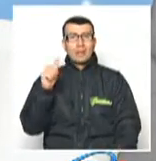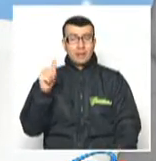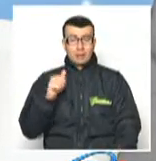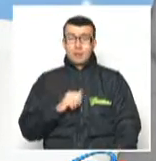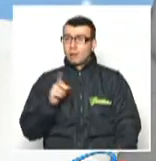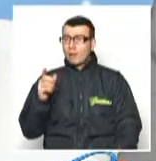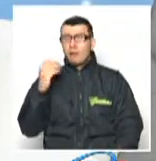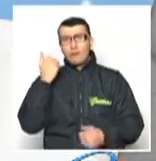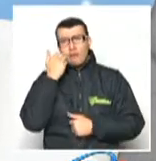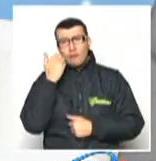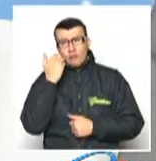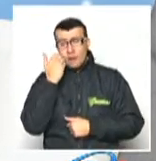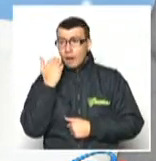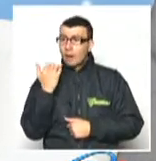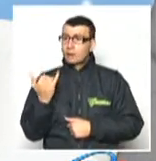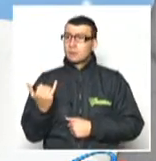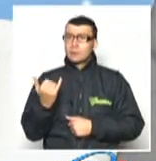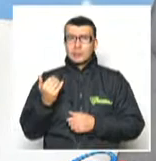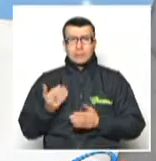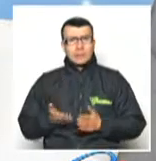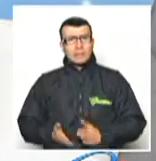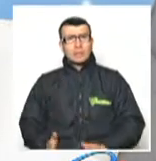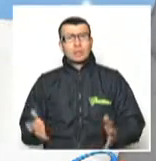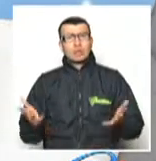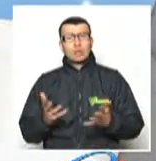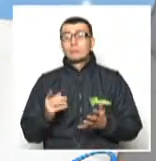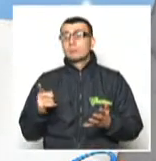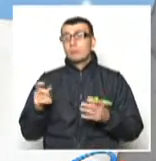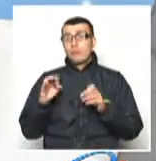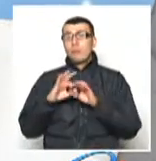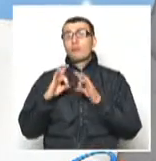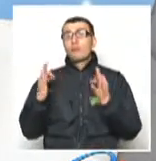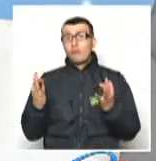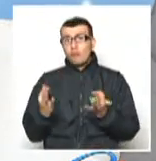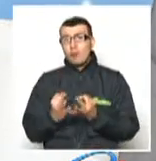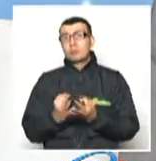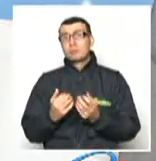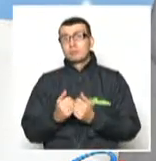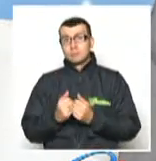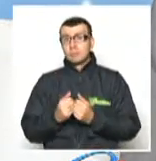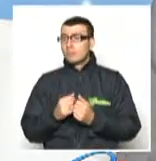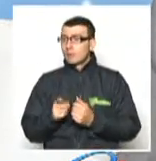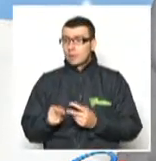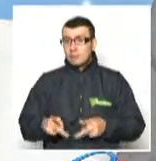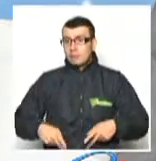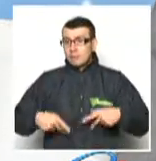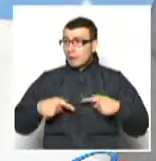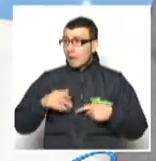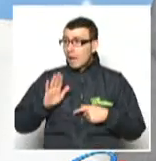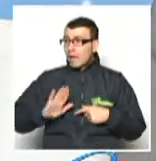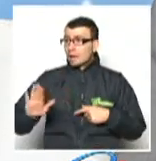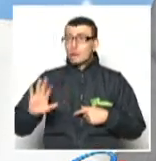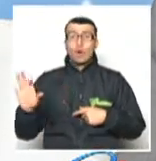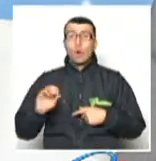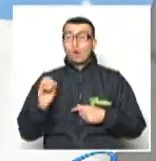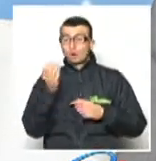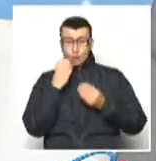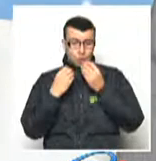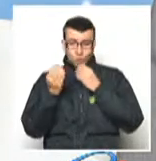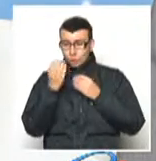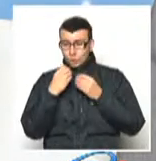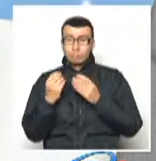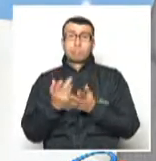enfermedad que tiene orígenes familiares, de estilo de vida y de dietas. ¿Qué